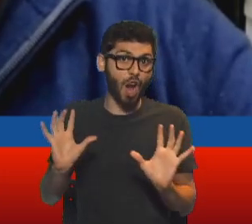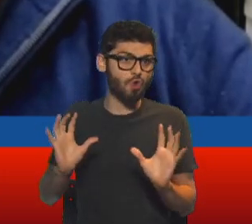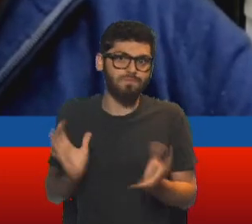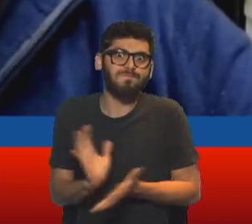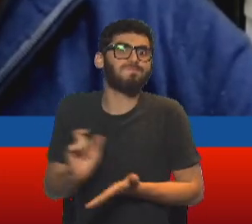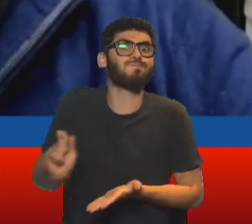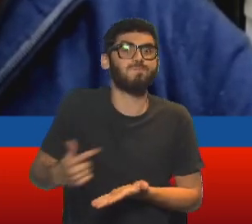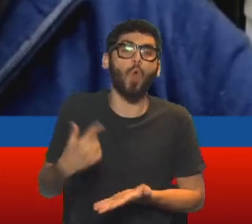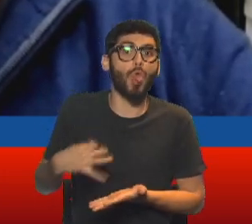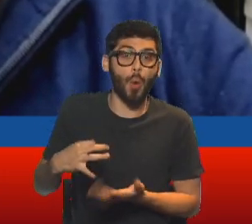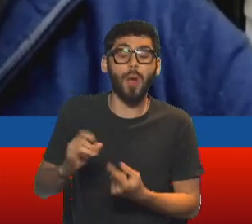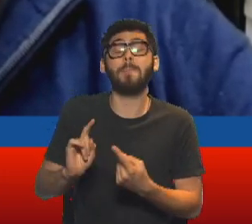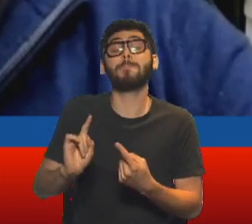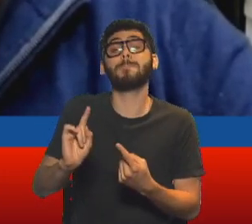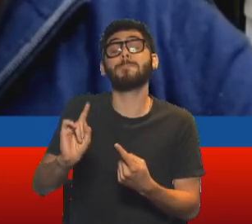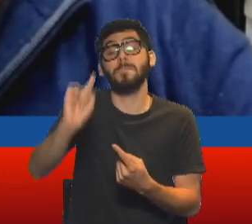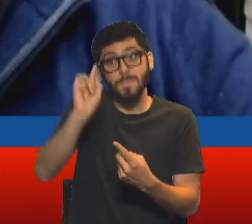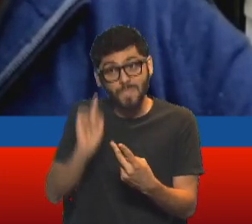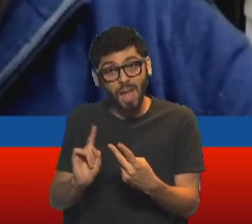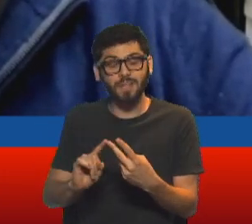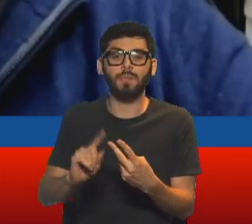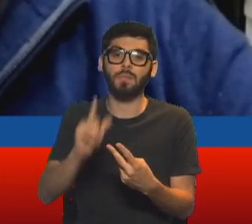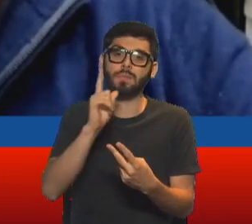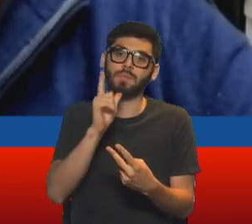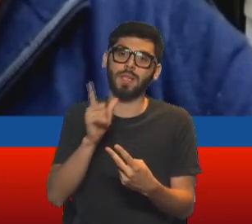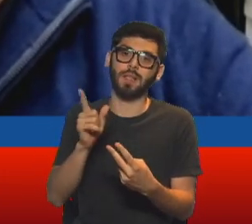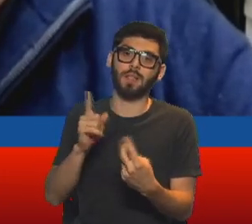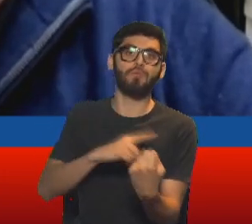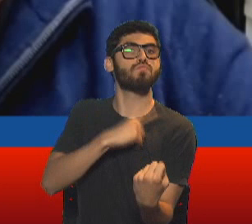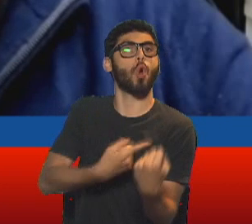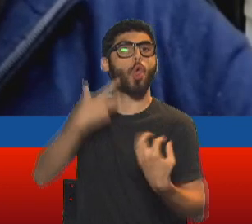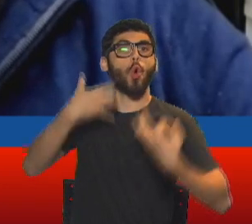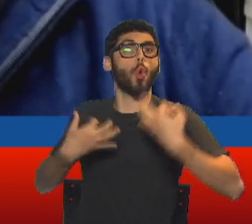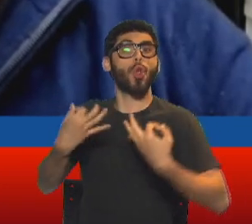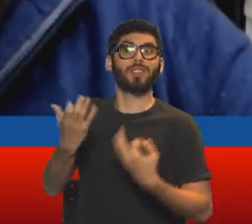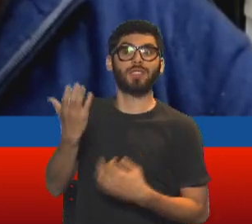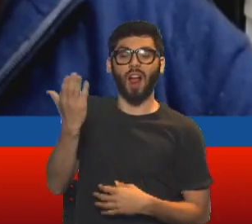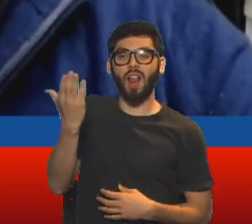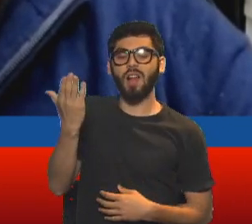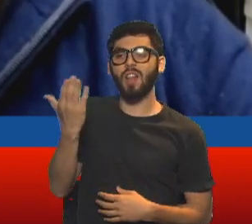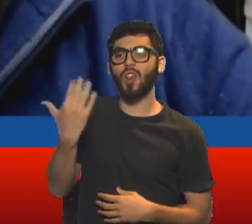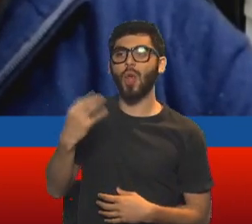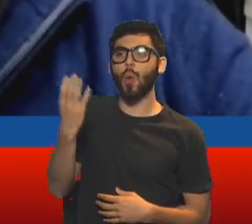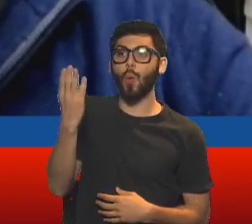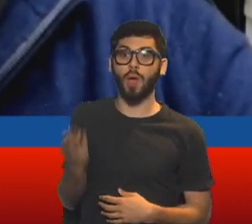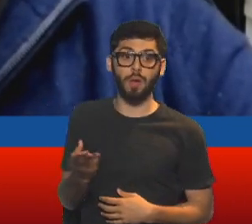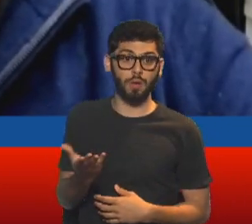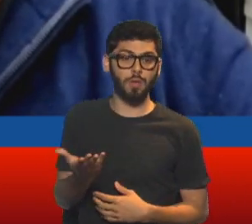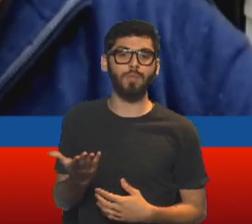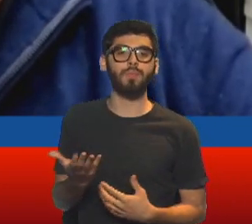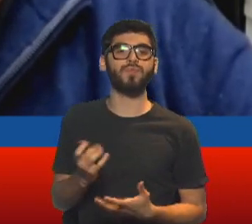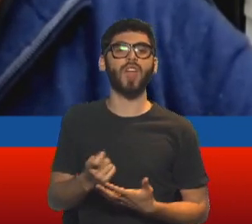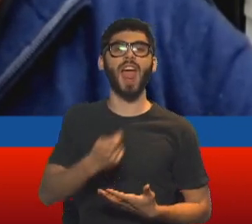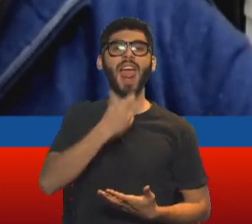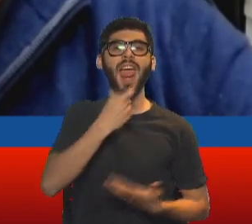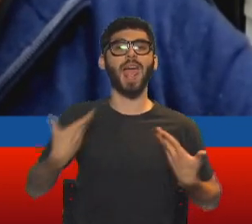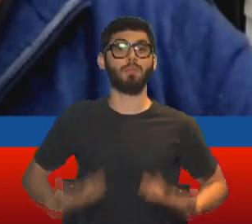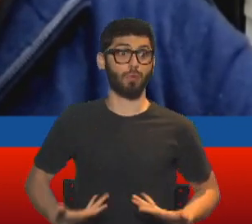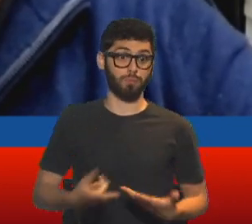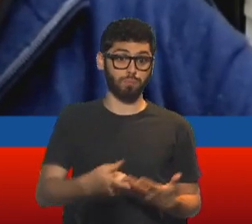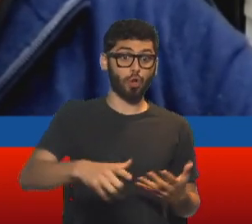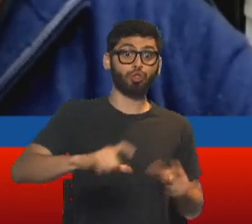Incluso cuando ayer hablábamos de la elección, saltó en la mesa el tema de la elección del nuevo presidente de la Corte Suprema de Justicia, bueno, notábamos que era un tema que había quedado como